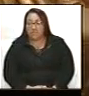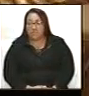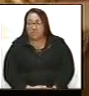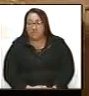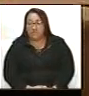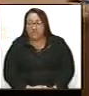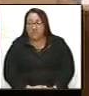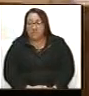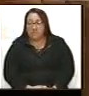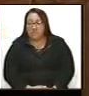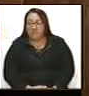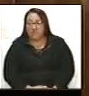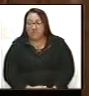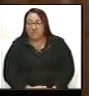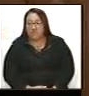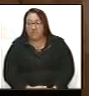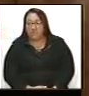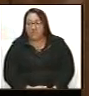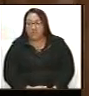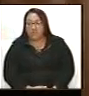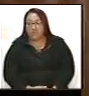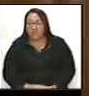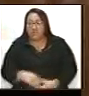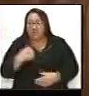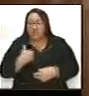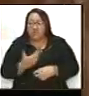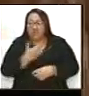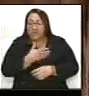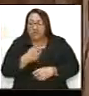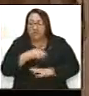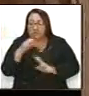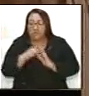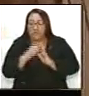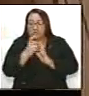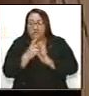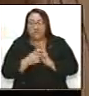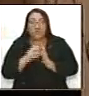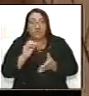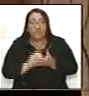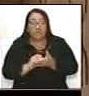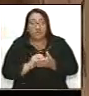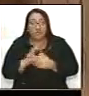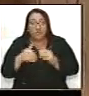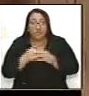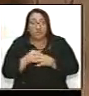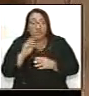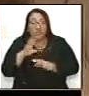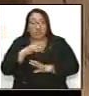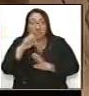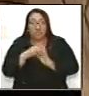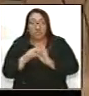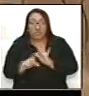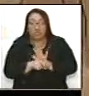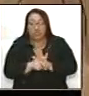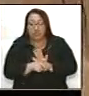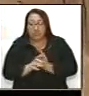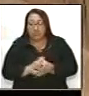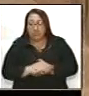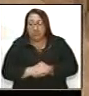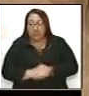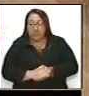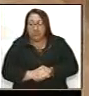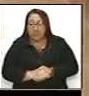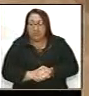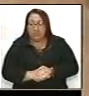Señora Presidenta, señores congresistas, el proyecto de dictamen recaído en los 4 proyectos de ley